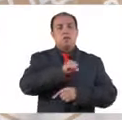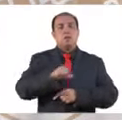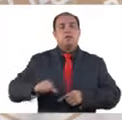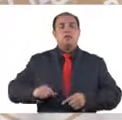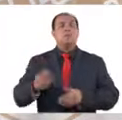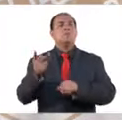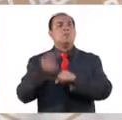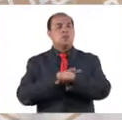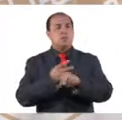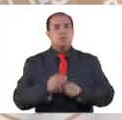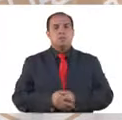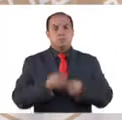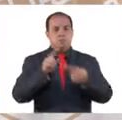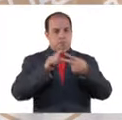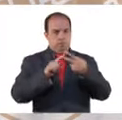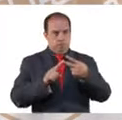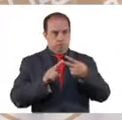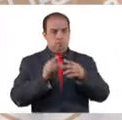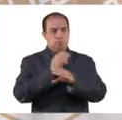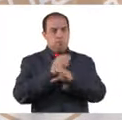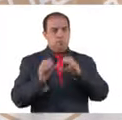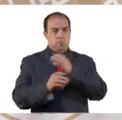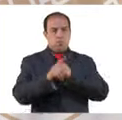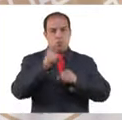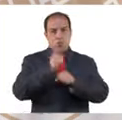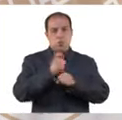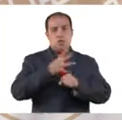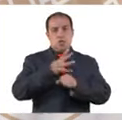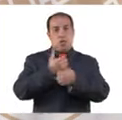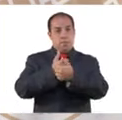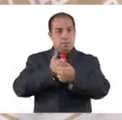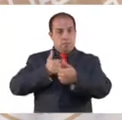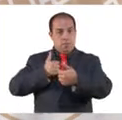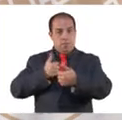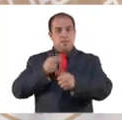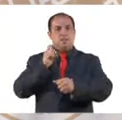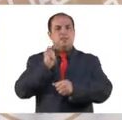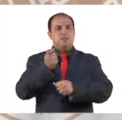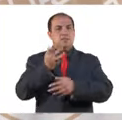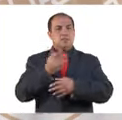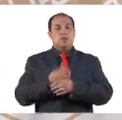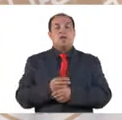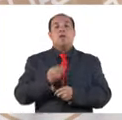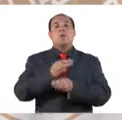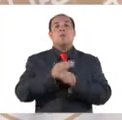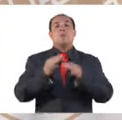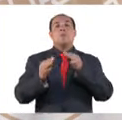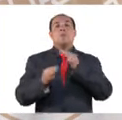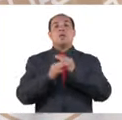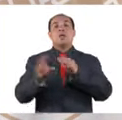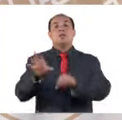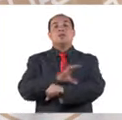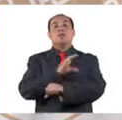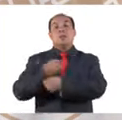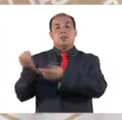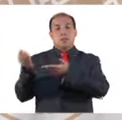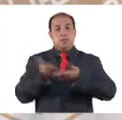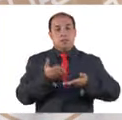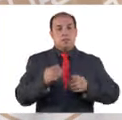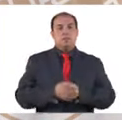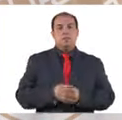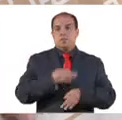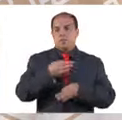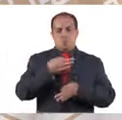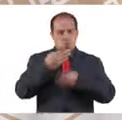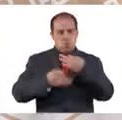Hay dos cosas. La primera es, como hemos informado, sí hay un atraso que tiene que ver con los componentes electrónicos, la llegada de componentes electrónicos, es decir, están las